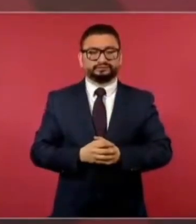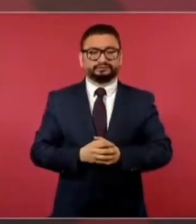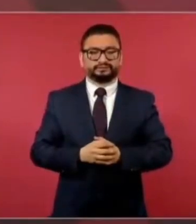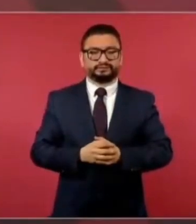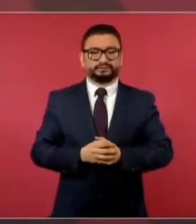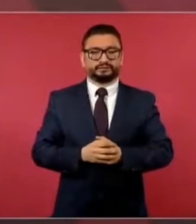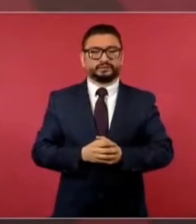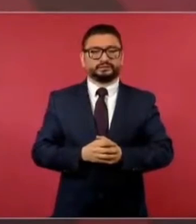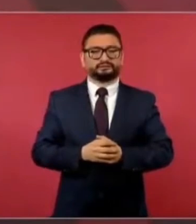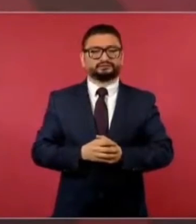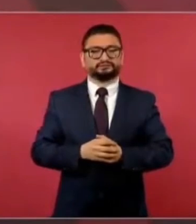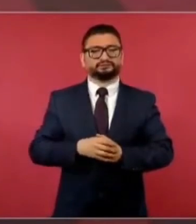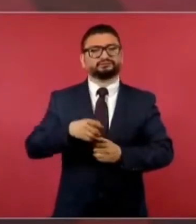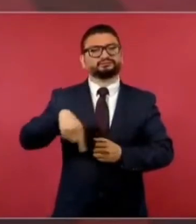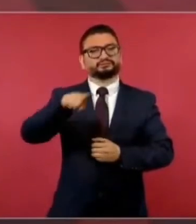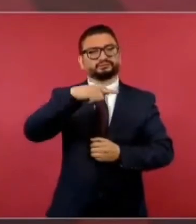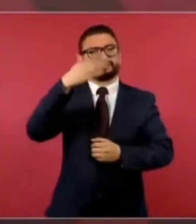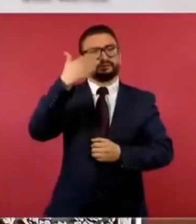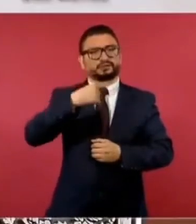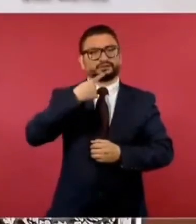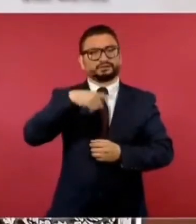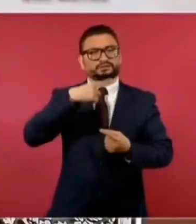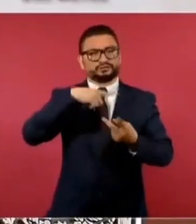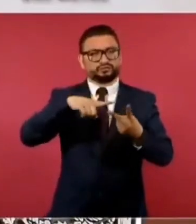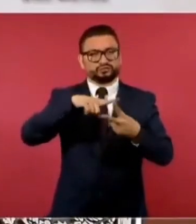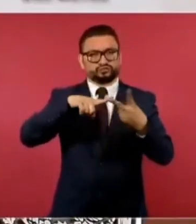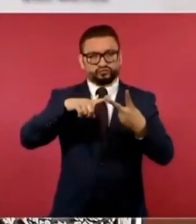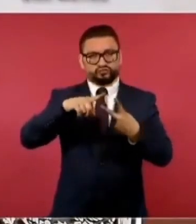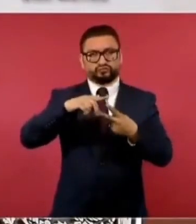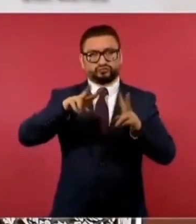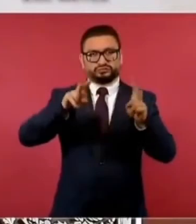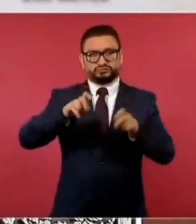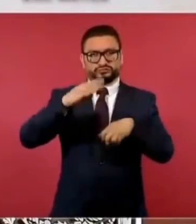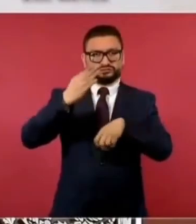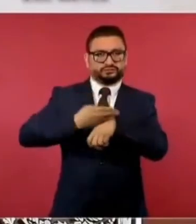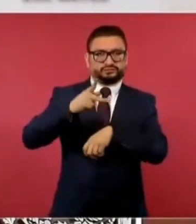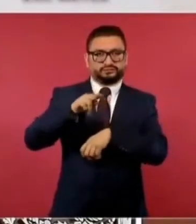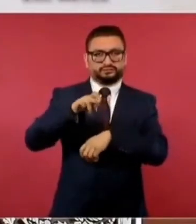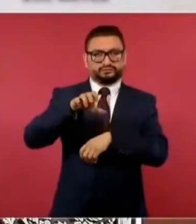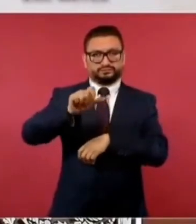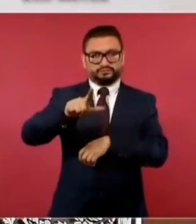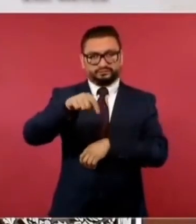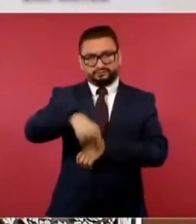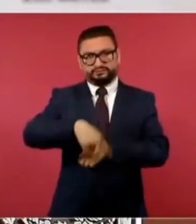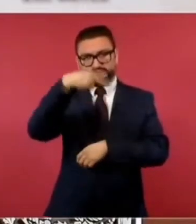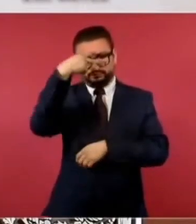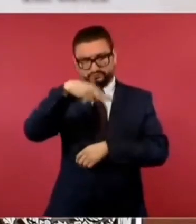Como saben, hay 2 denuncias de carácter penal en México.